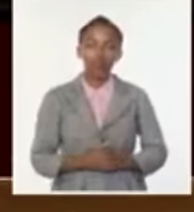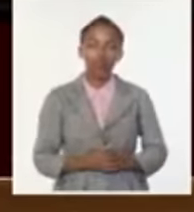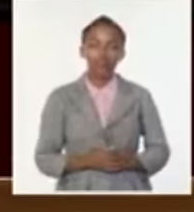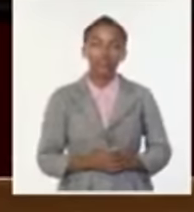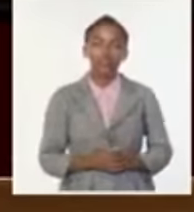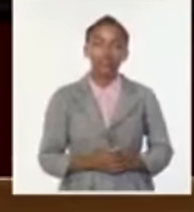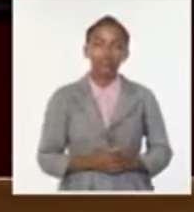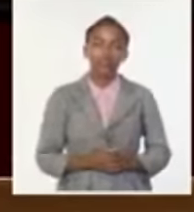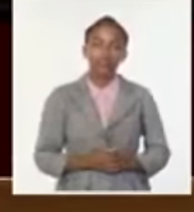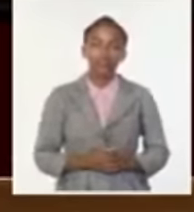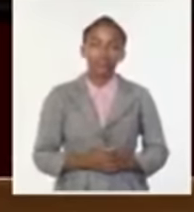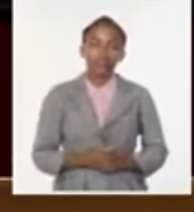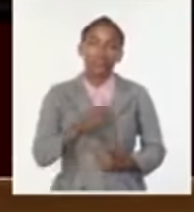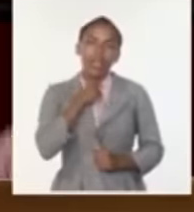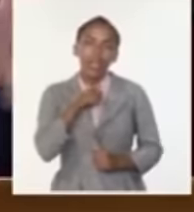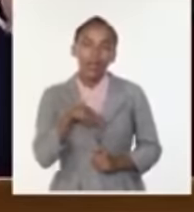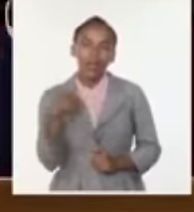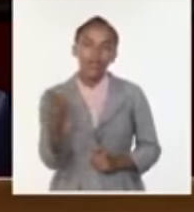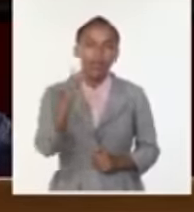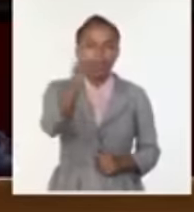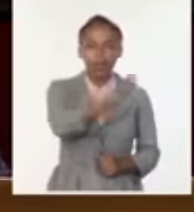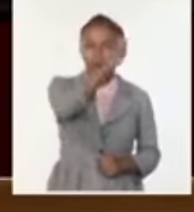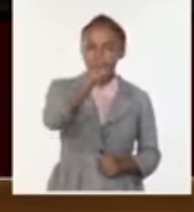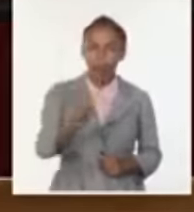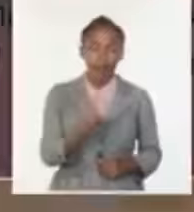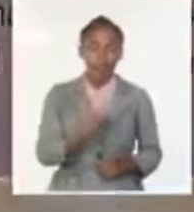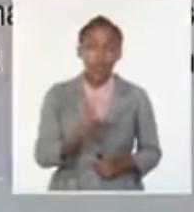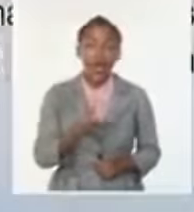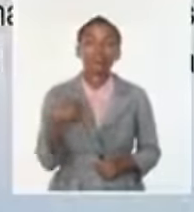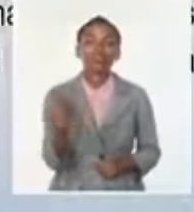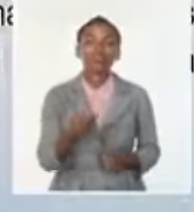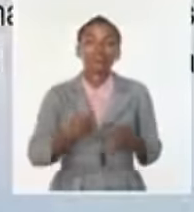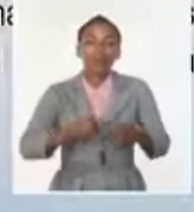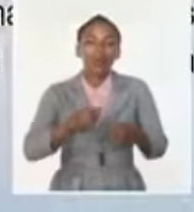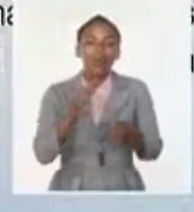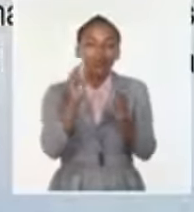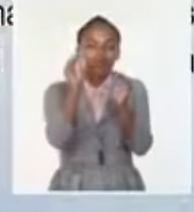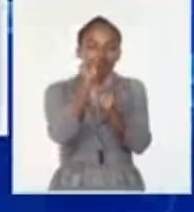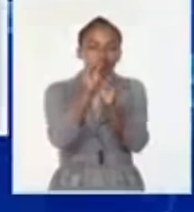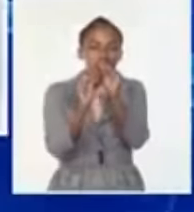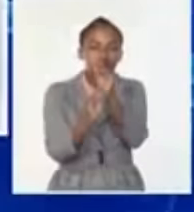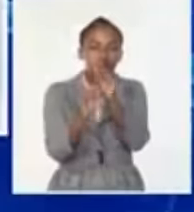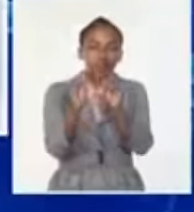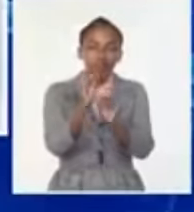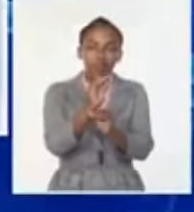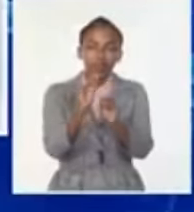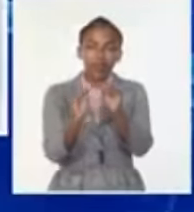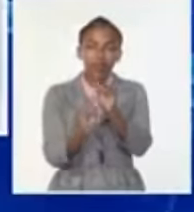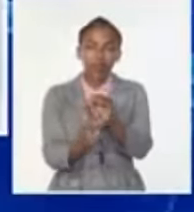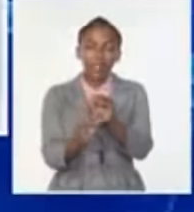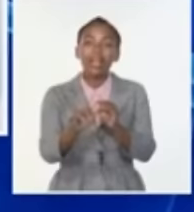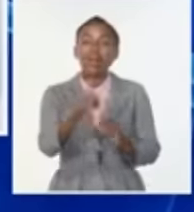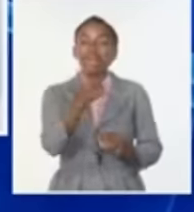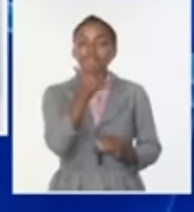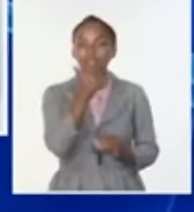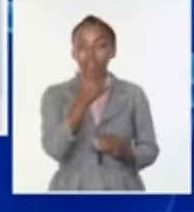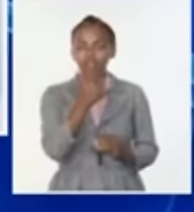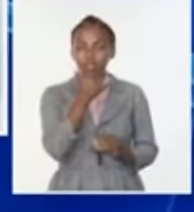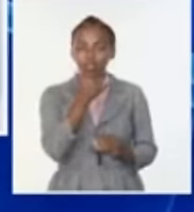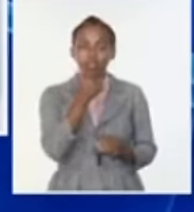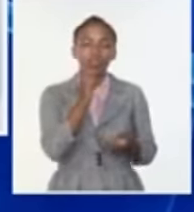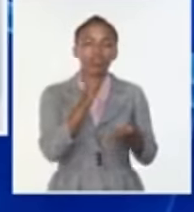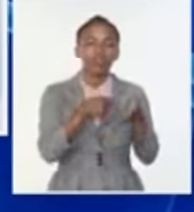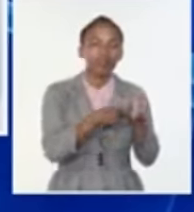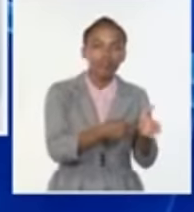se trata de prohibir, nosotros tenemos que reordenar, tenemos que corregir esas distorsiones, reorientar